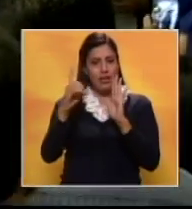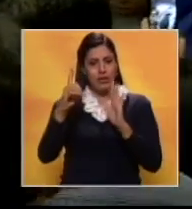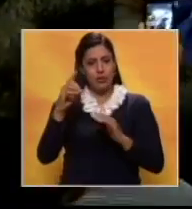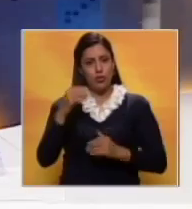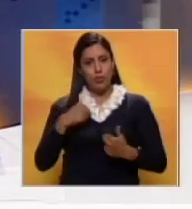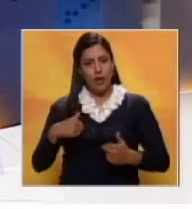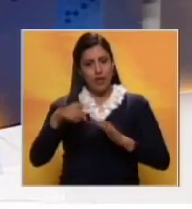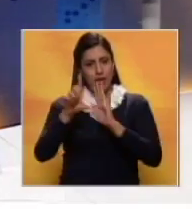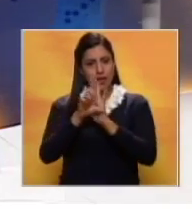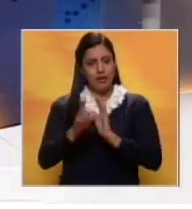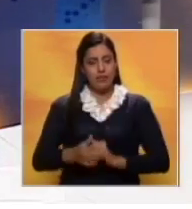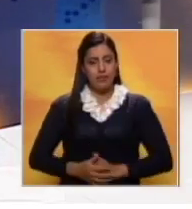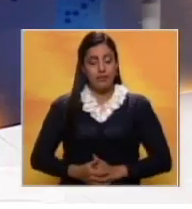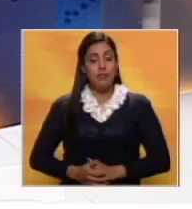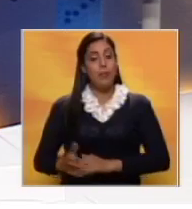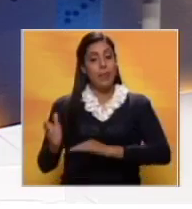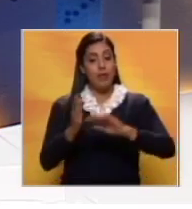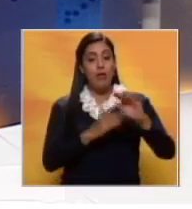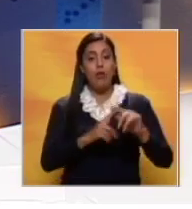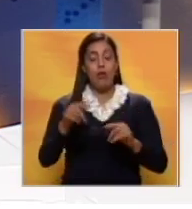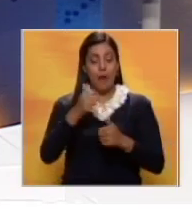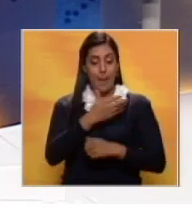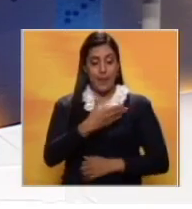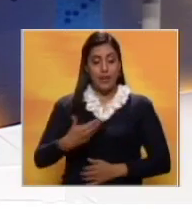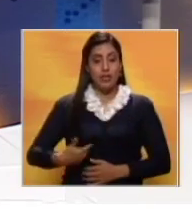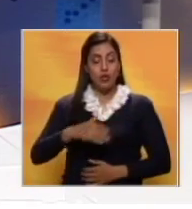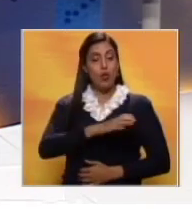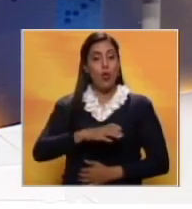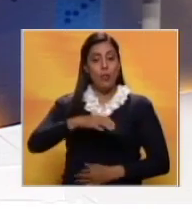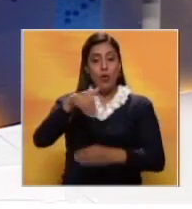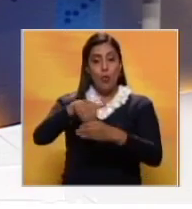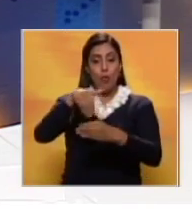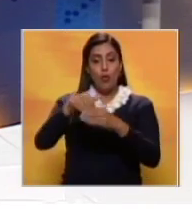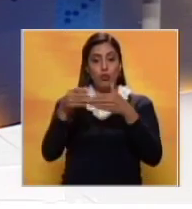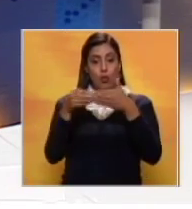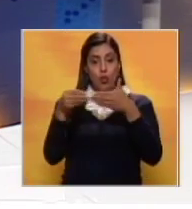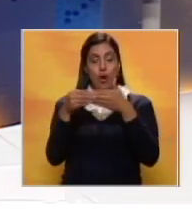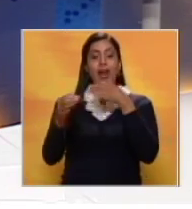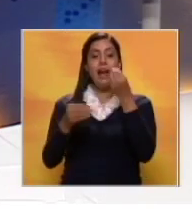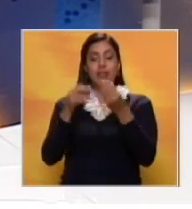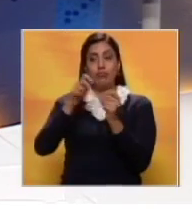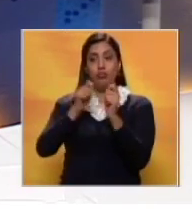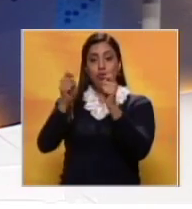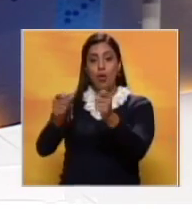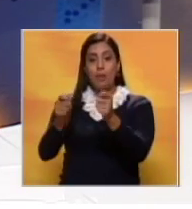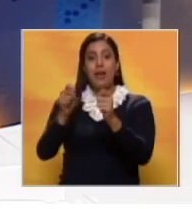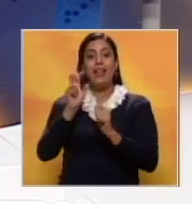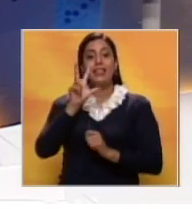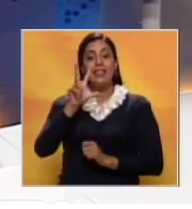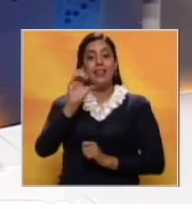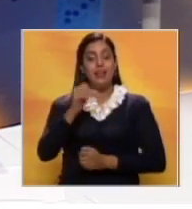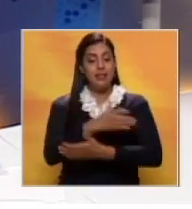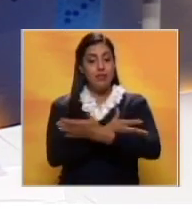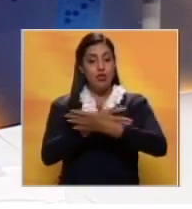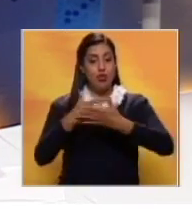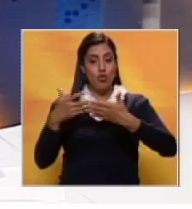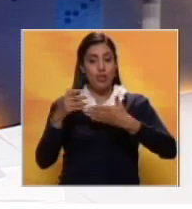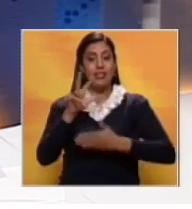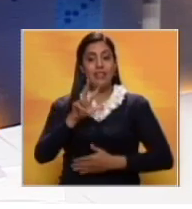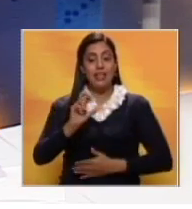ley. Pedro Maldonado, presidente del Comité de Subasta de Divisas, informó que fueron adjudicados